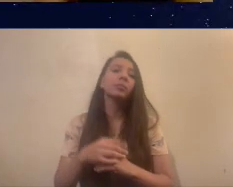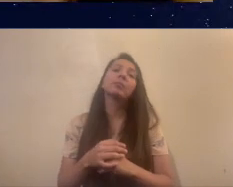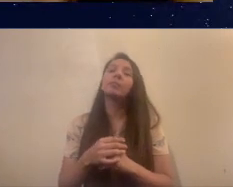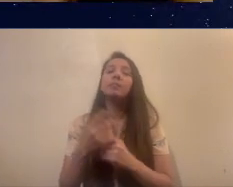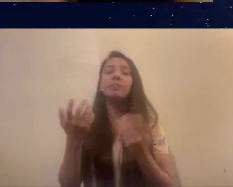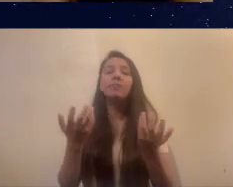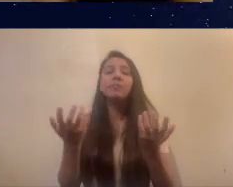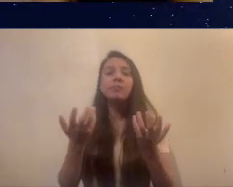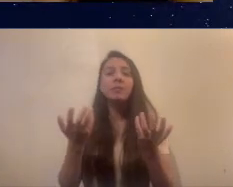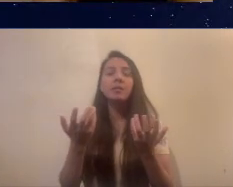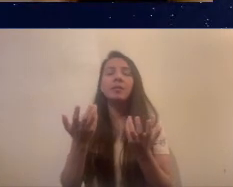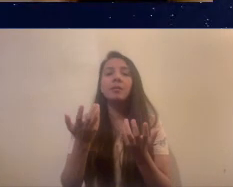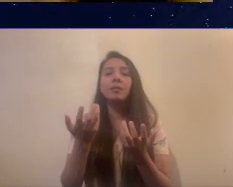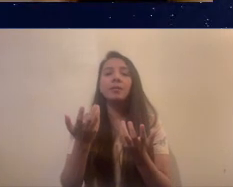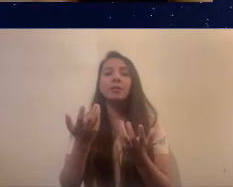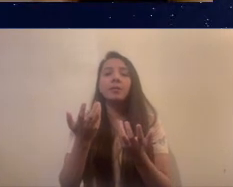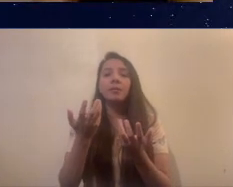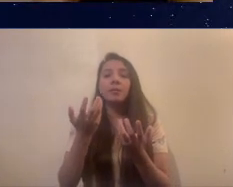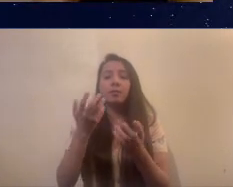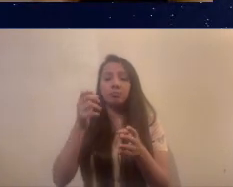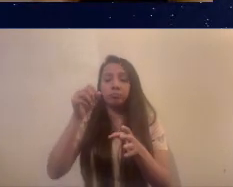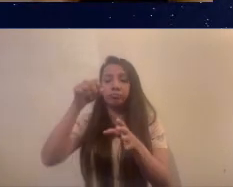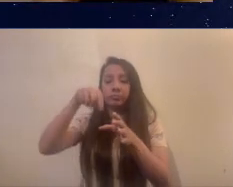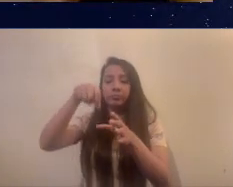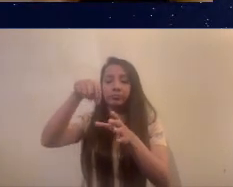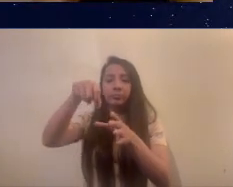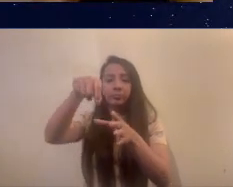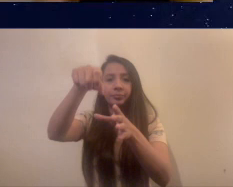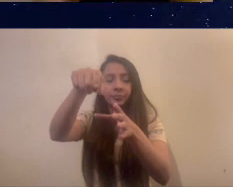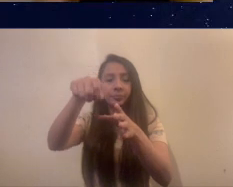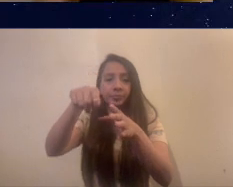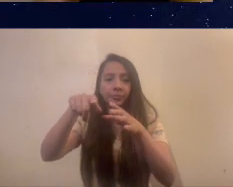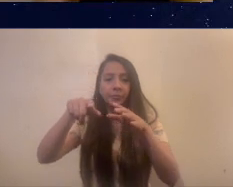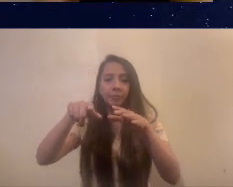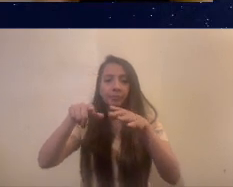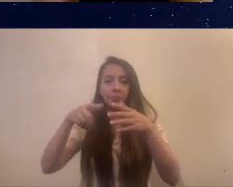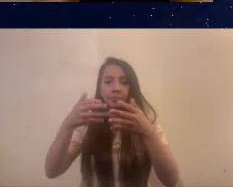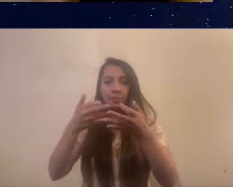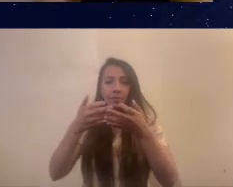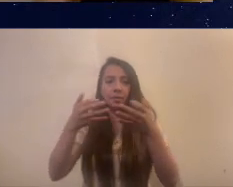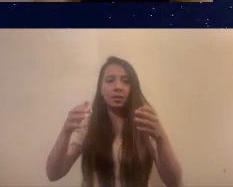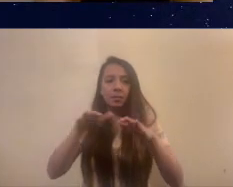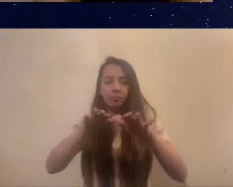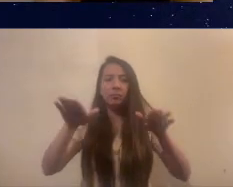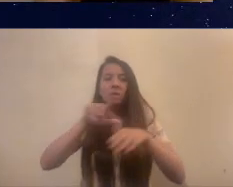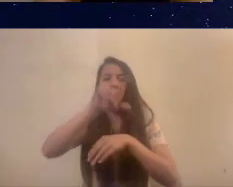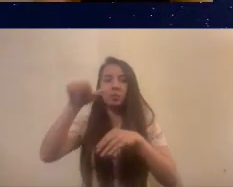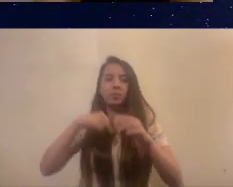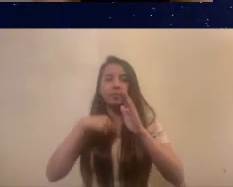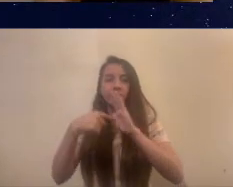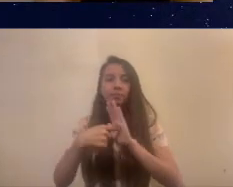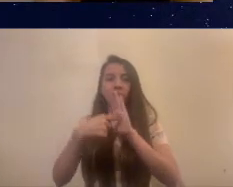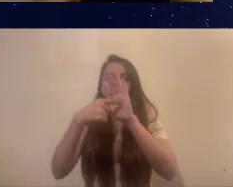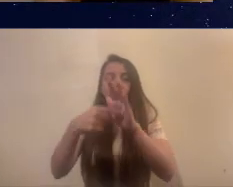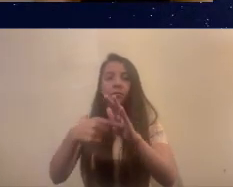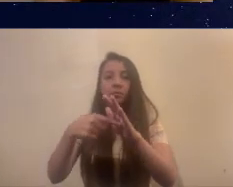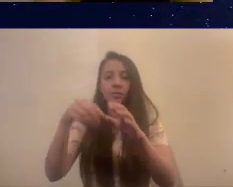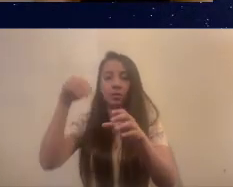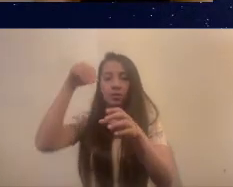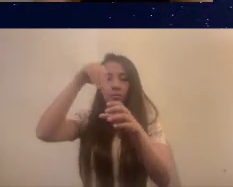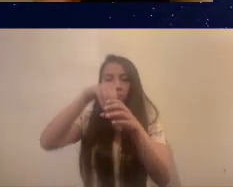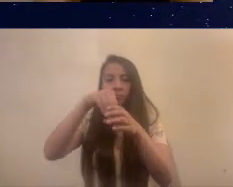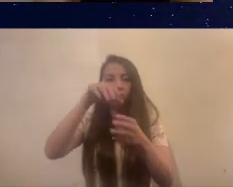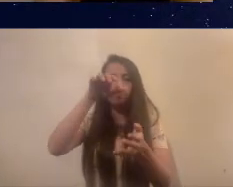Básicamente lo que se hizo fue colocar las semillas de quinoa en lo que ya voy a mostrar más adelante, una cámara de